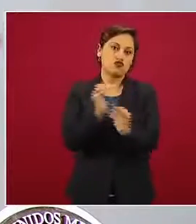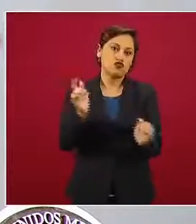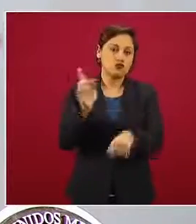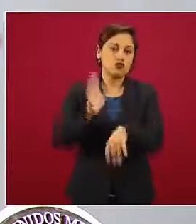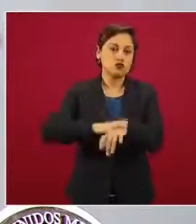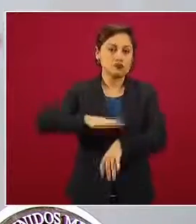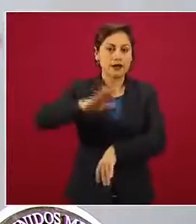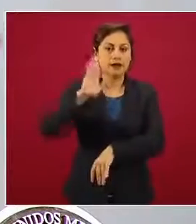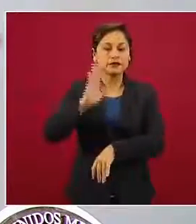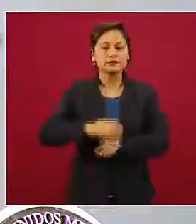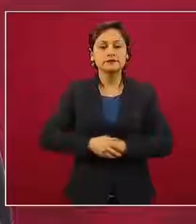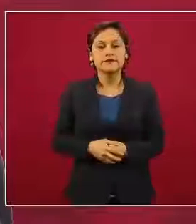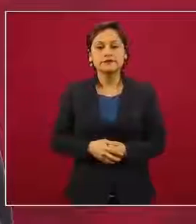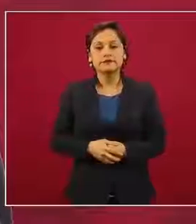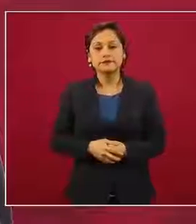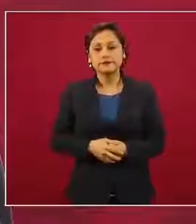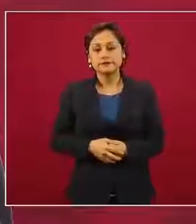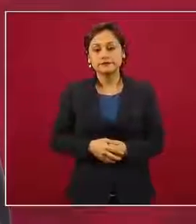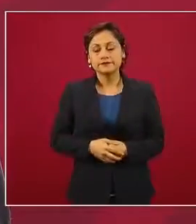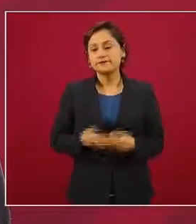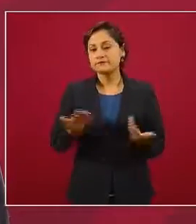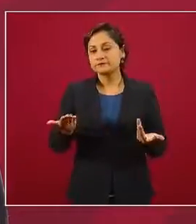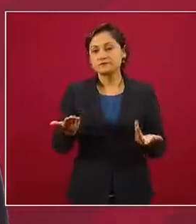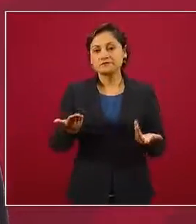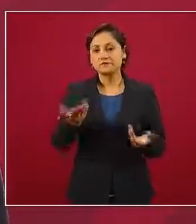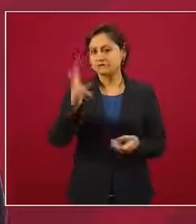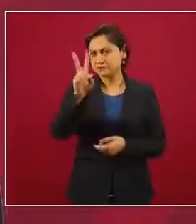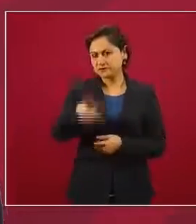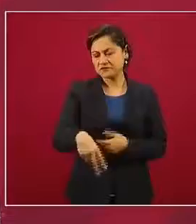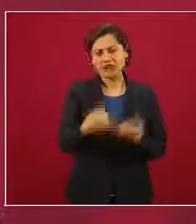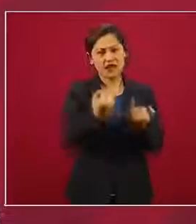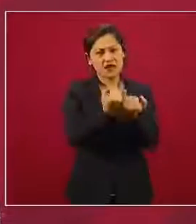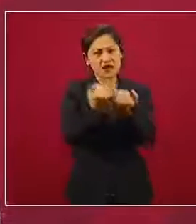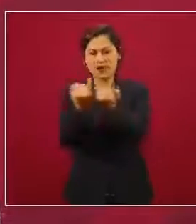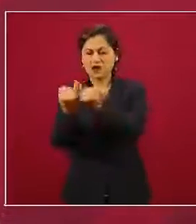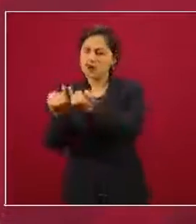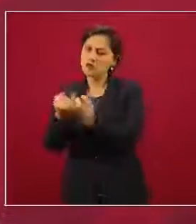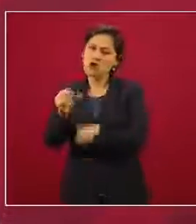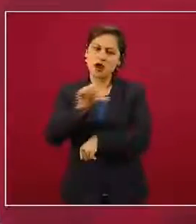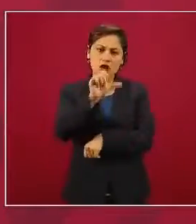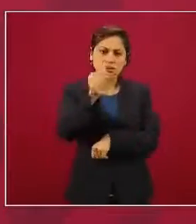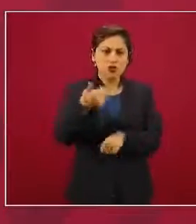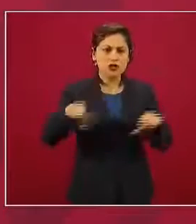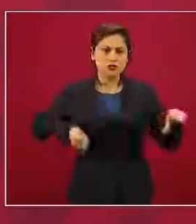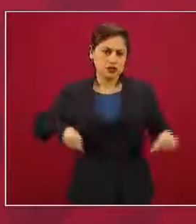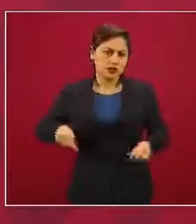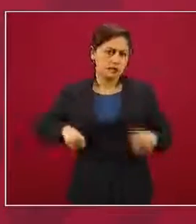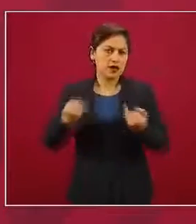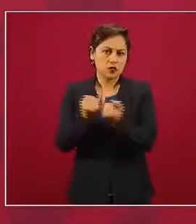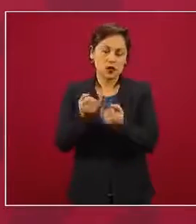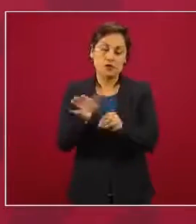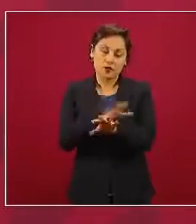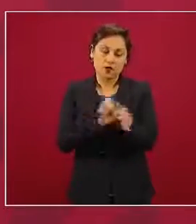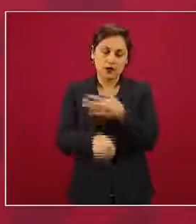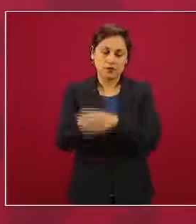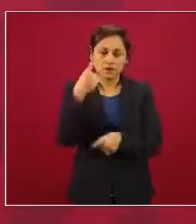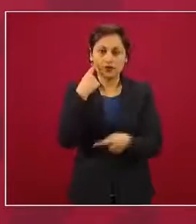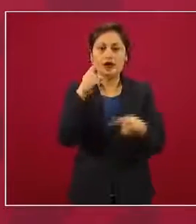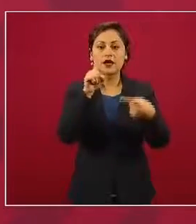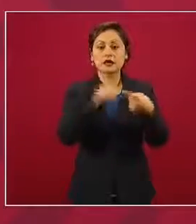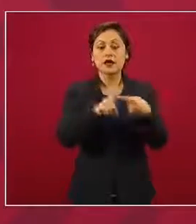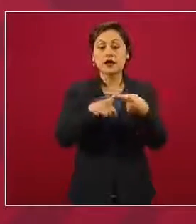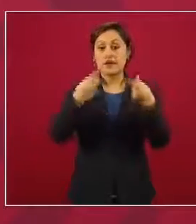los hoteles. En general, en cada actividad económica tenemos estos 3 componentes: la persona usuaria del servicio,